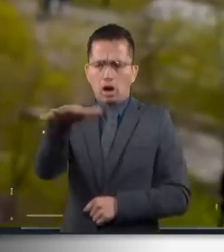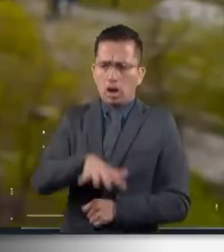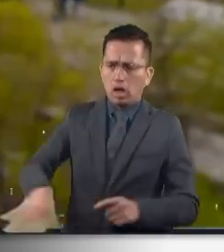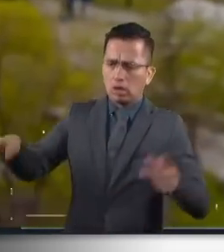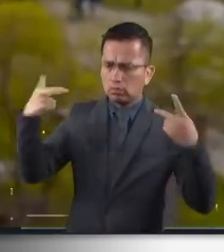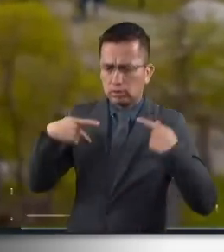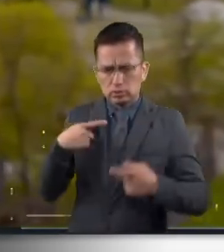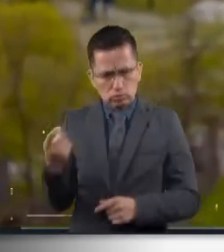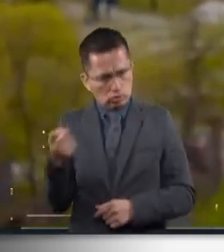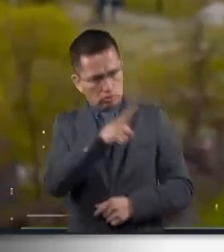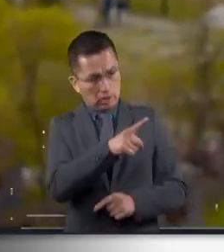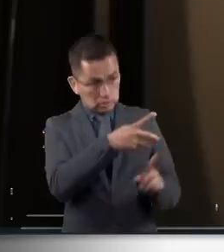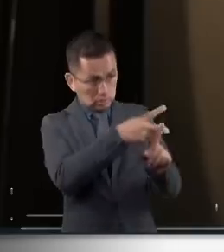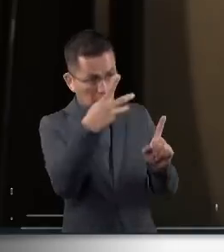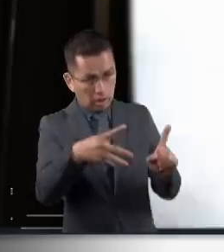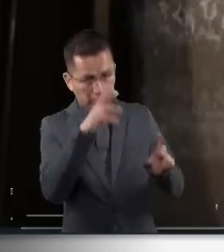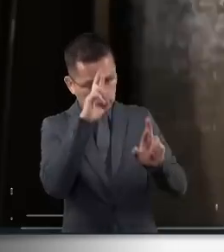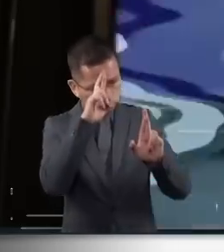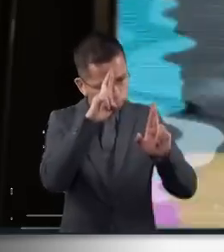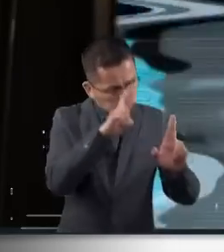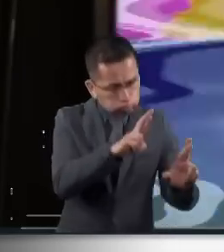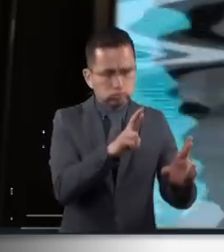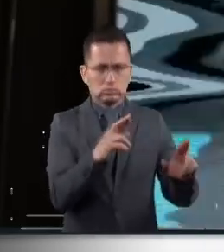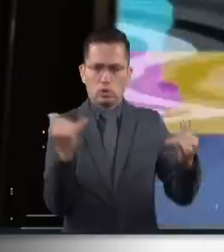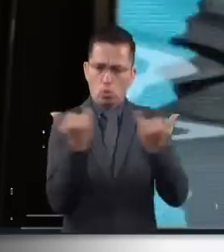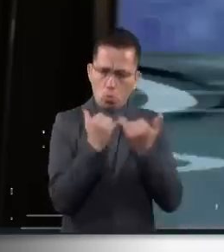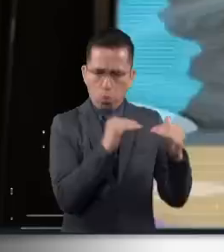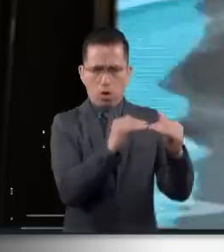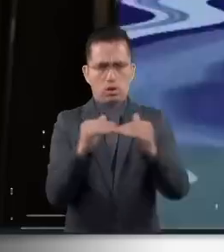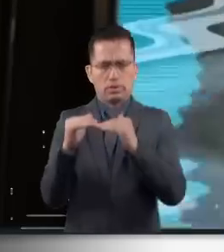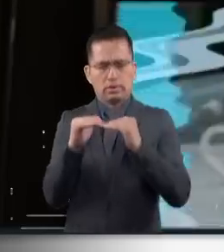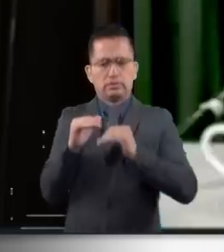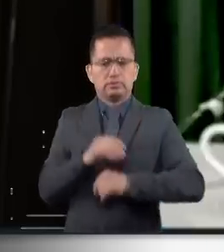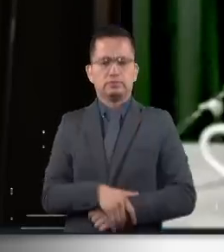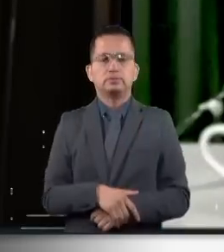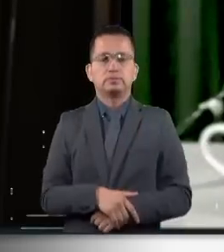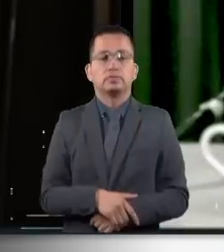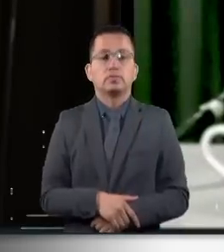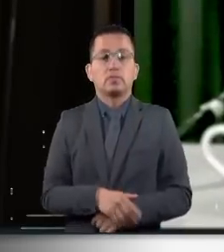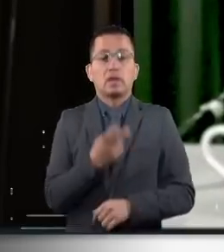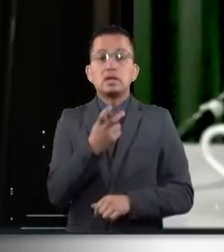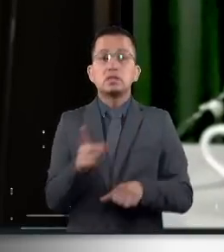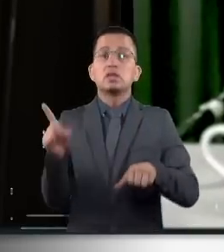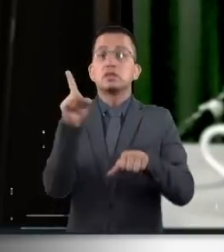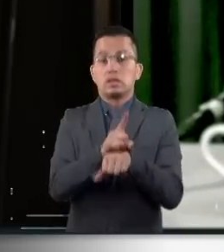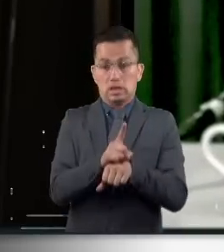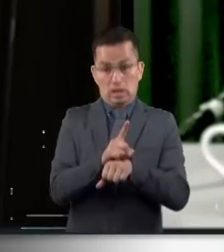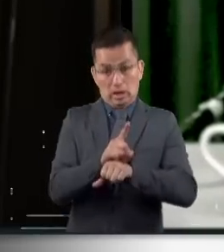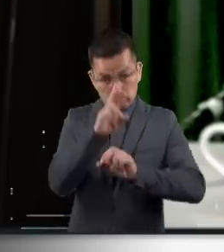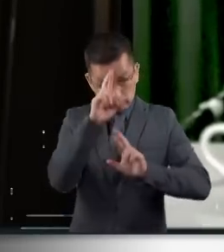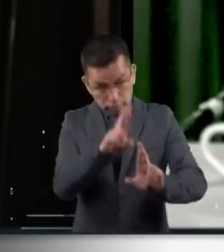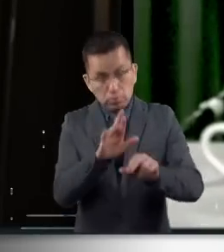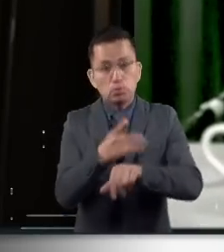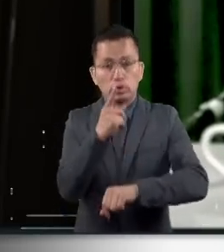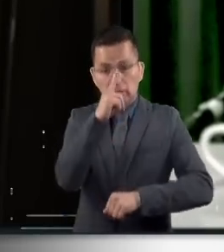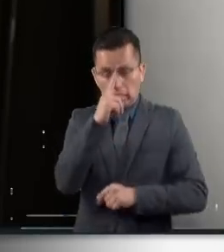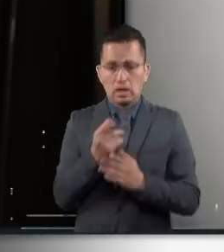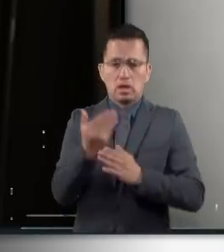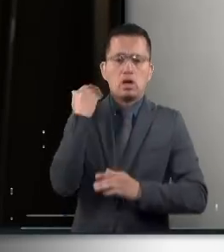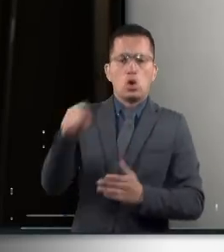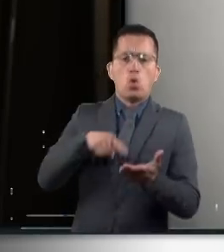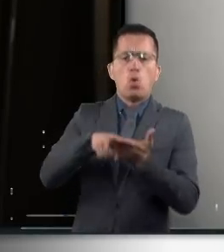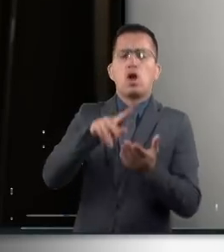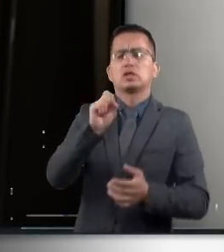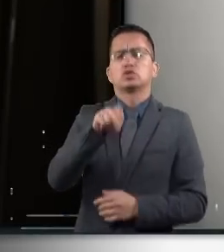personas identificadas con esta comunidad. Se celebra en esta fecha en conmemoración por los disturbios de Stonewall,